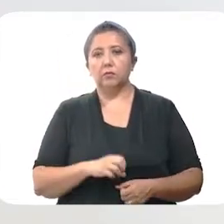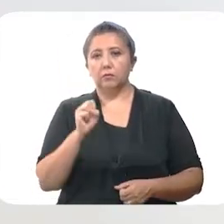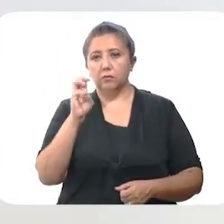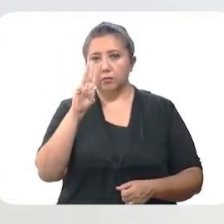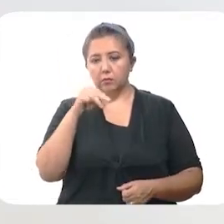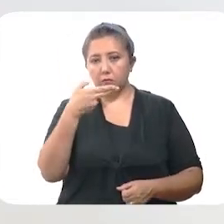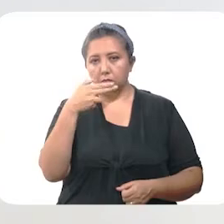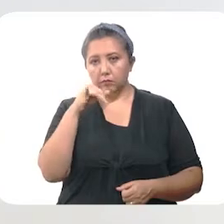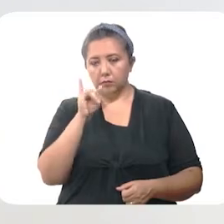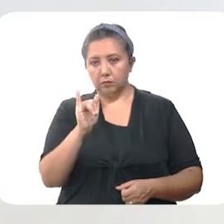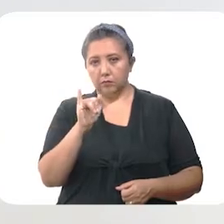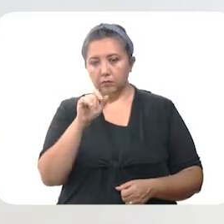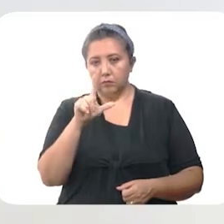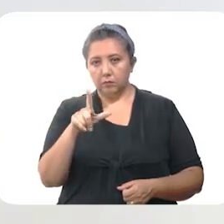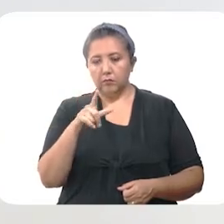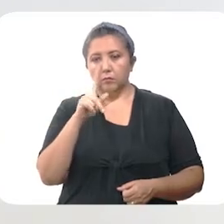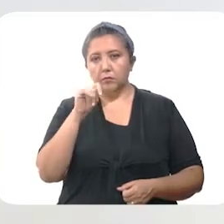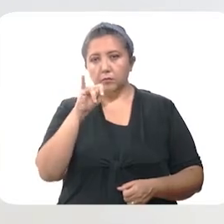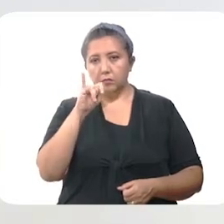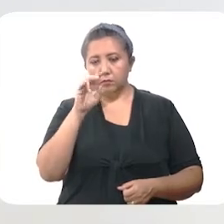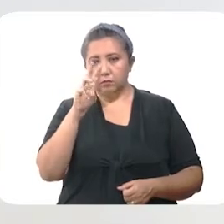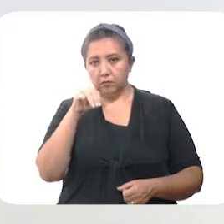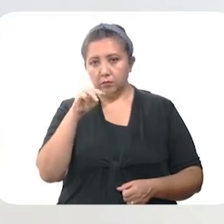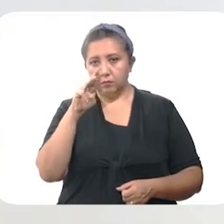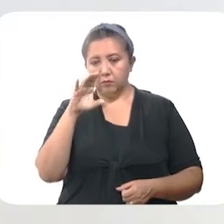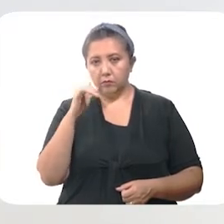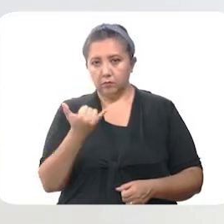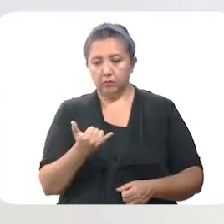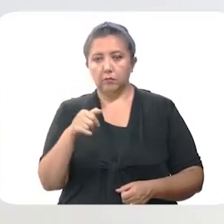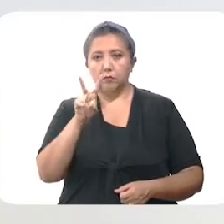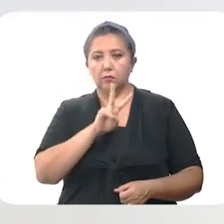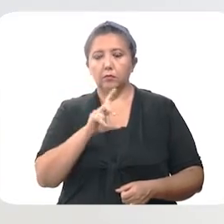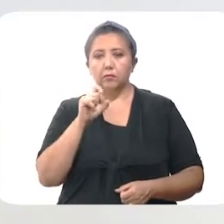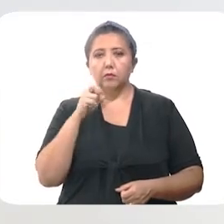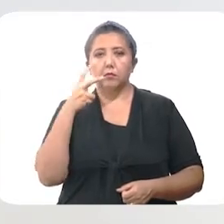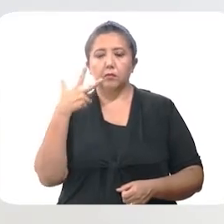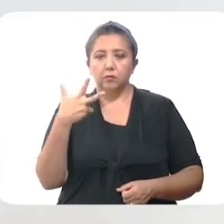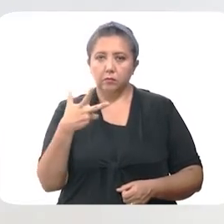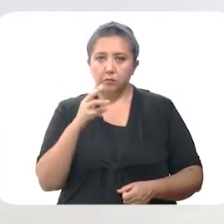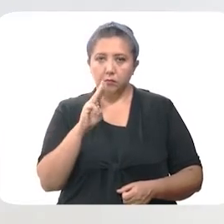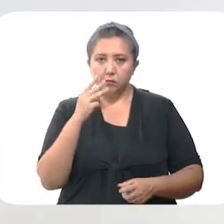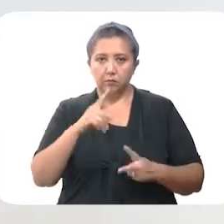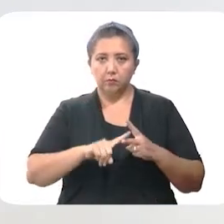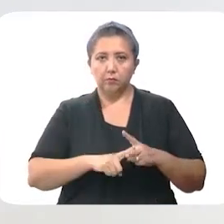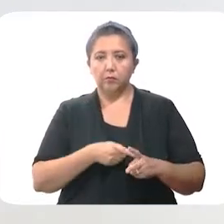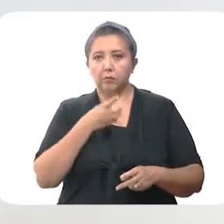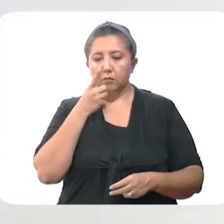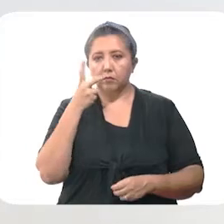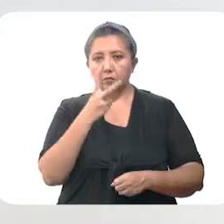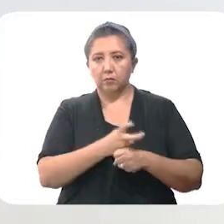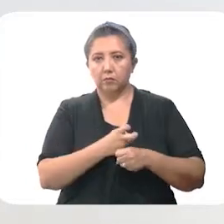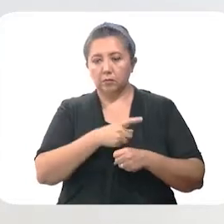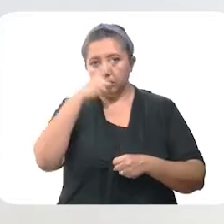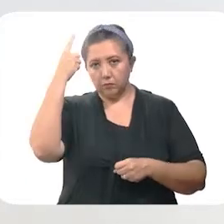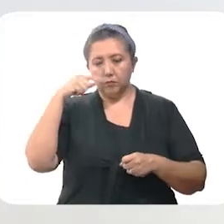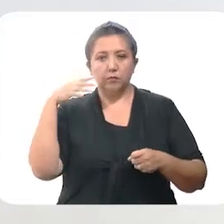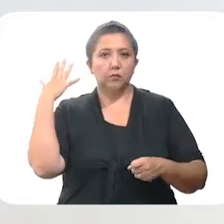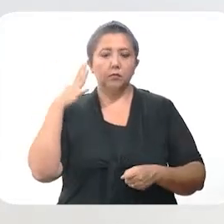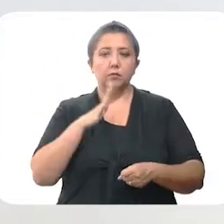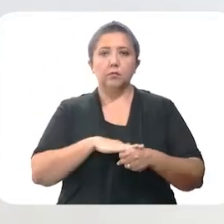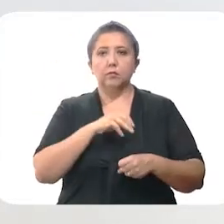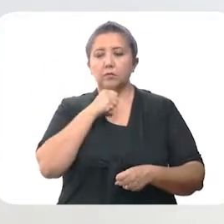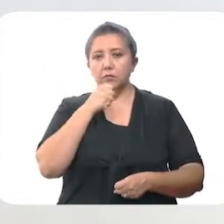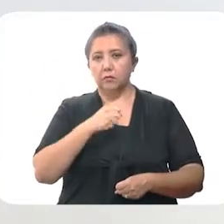en Samajil, Tixpehual y Timucuy. El viernes 28 de mayo iniciará la aplicación de segunda dosis para